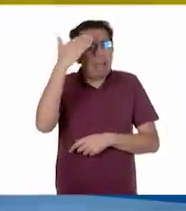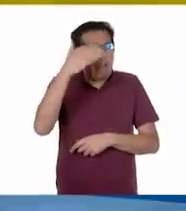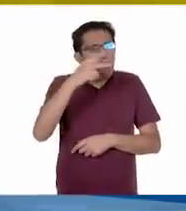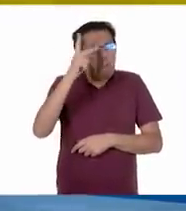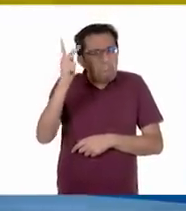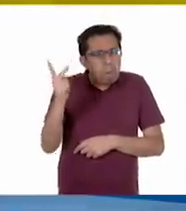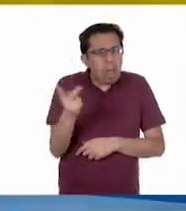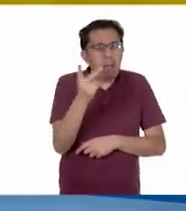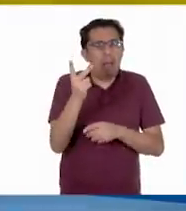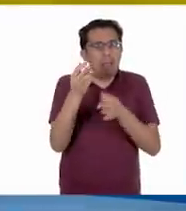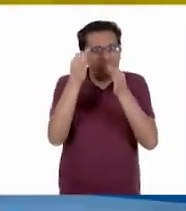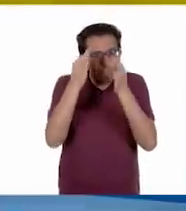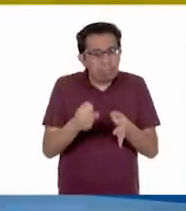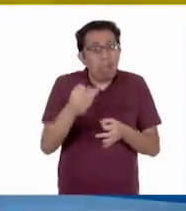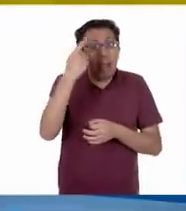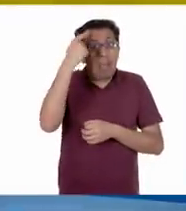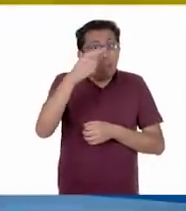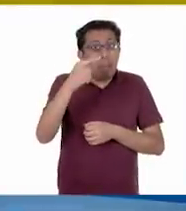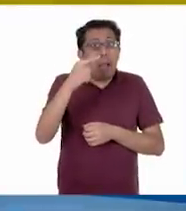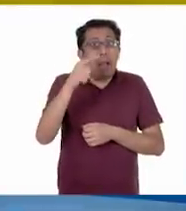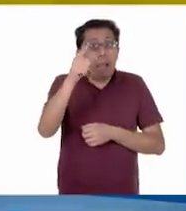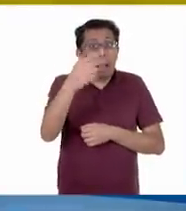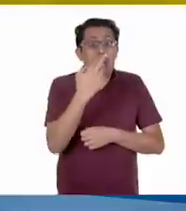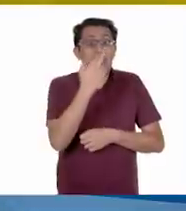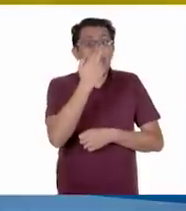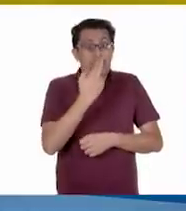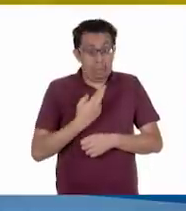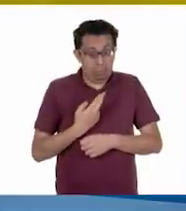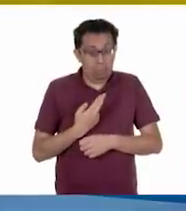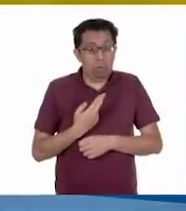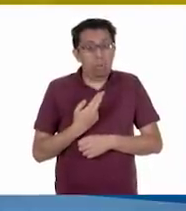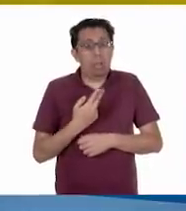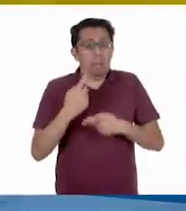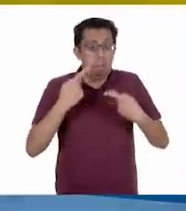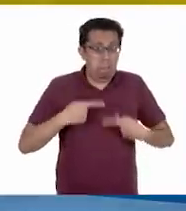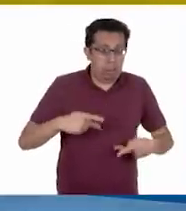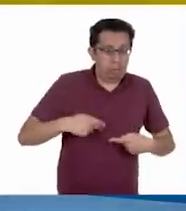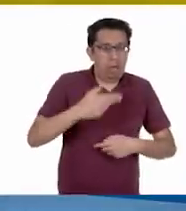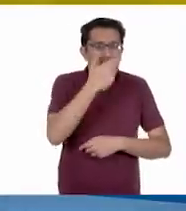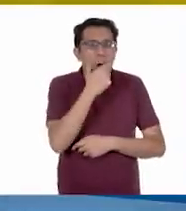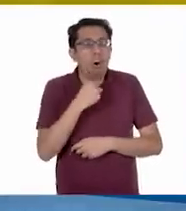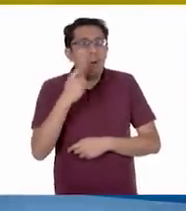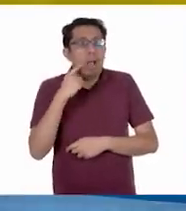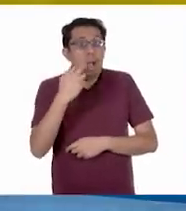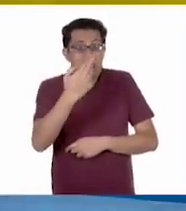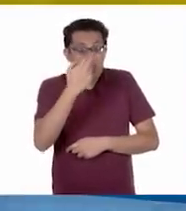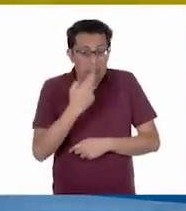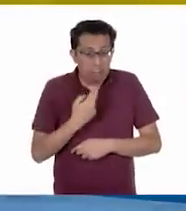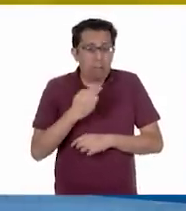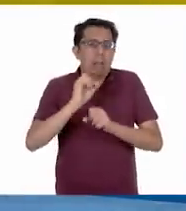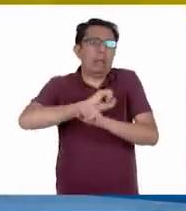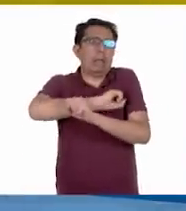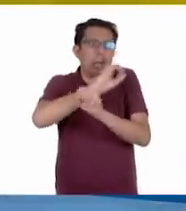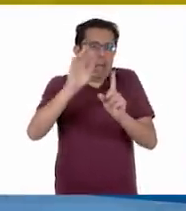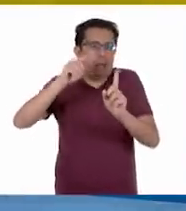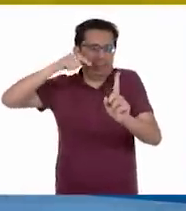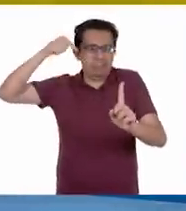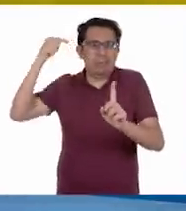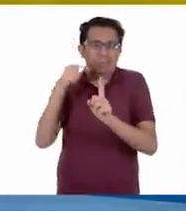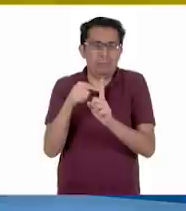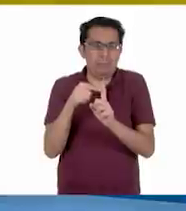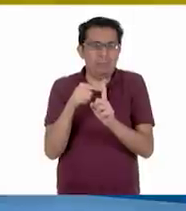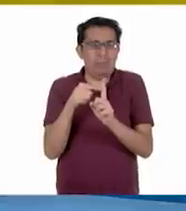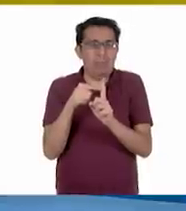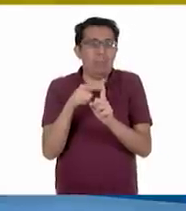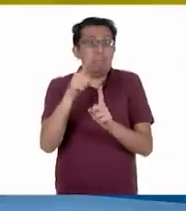pregunta para que la información que nos ofrezca el entrevistado o entrevistada sea muy clara y precisa. ¿Qué les parece